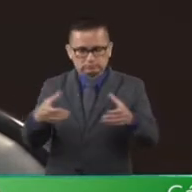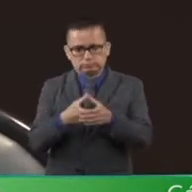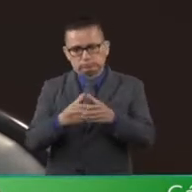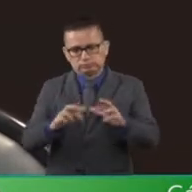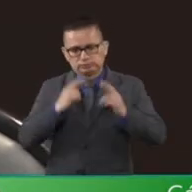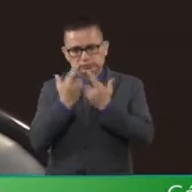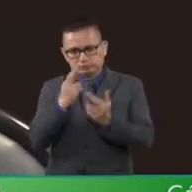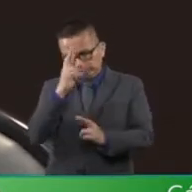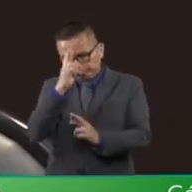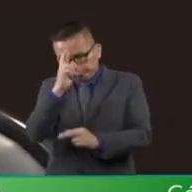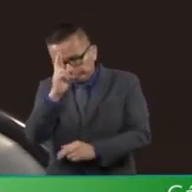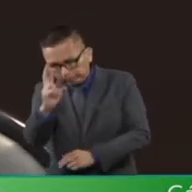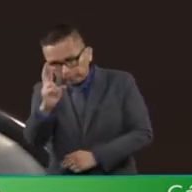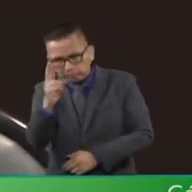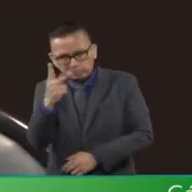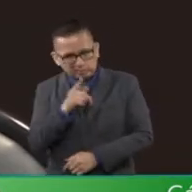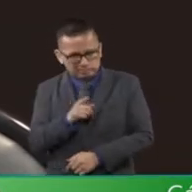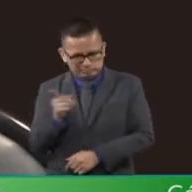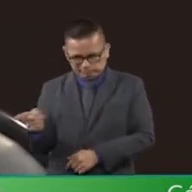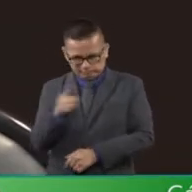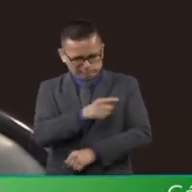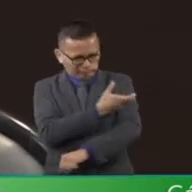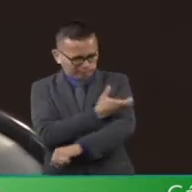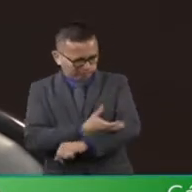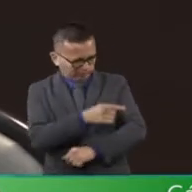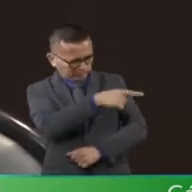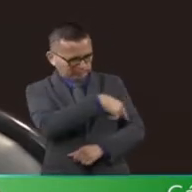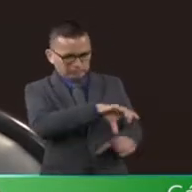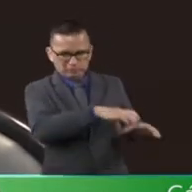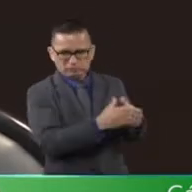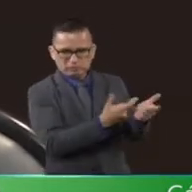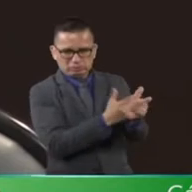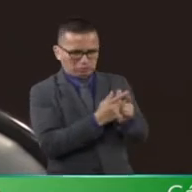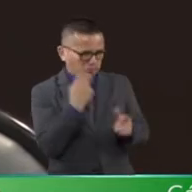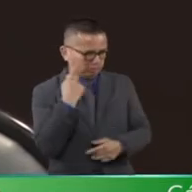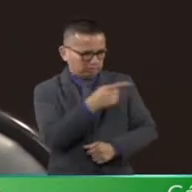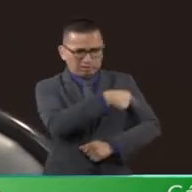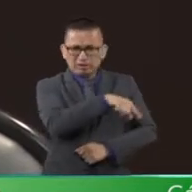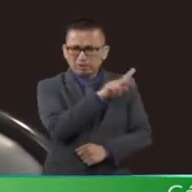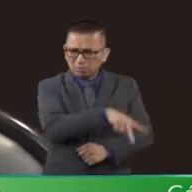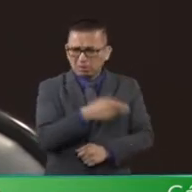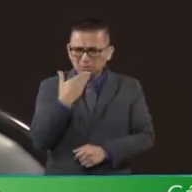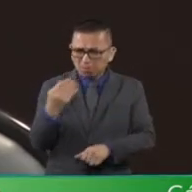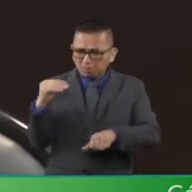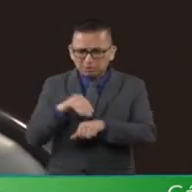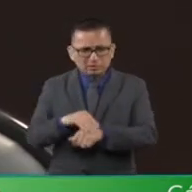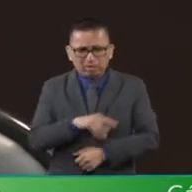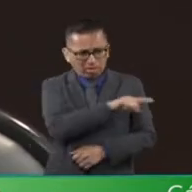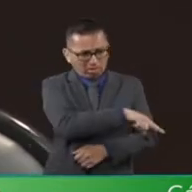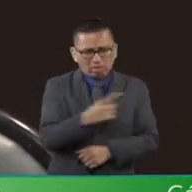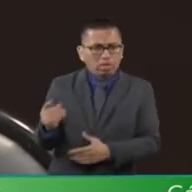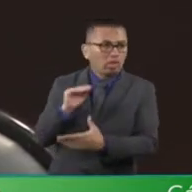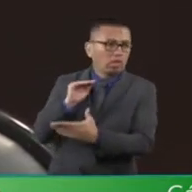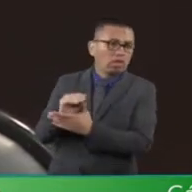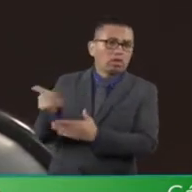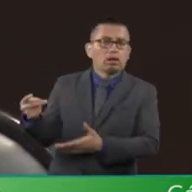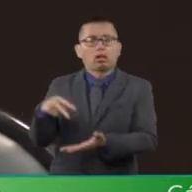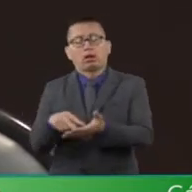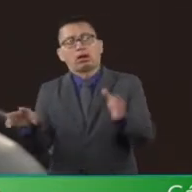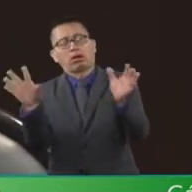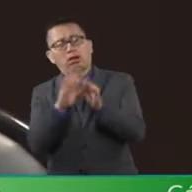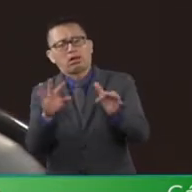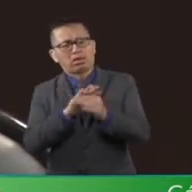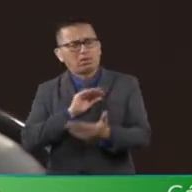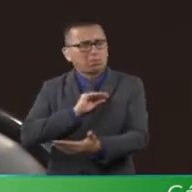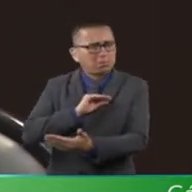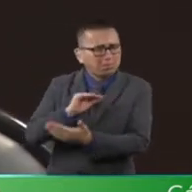de su partido no se comportan como tal la ignoraron en el discurso tan importante y no ignoraron solo a la gobernadora sino